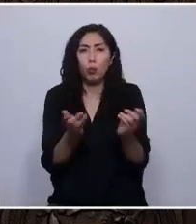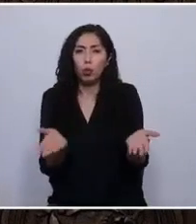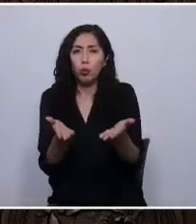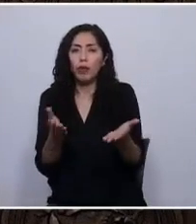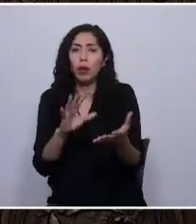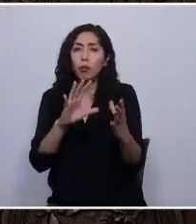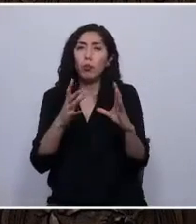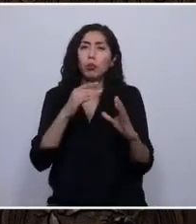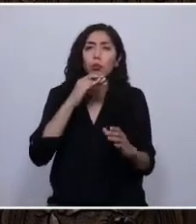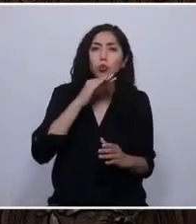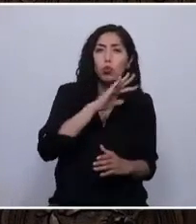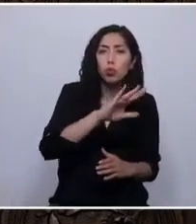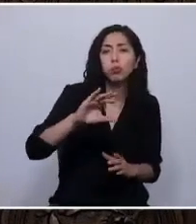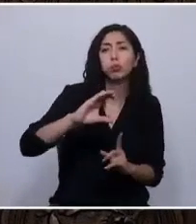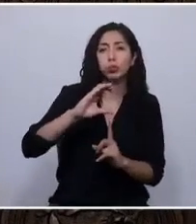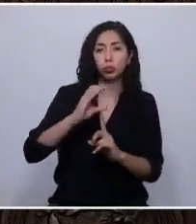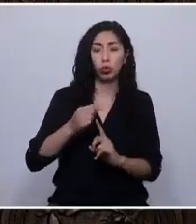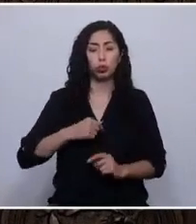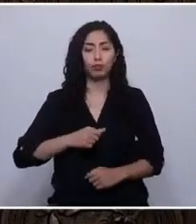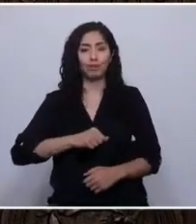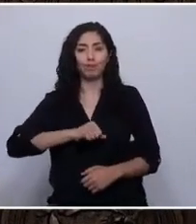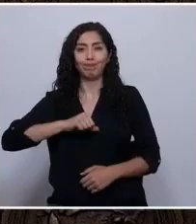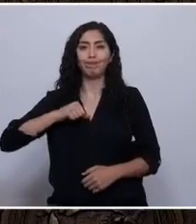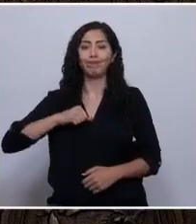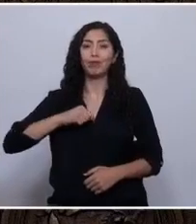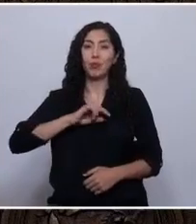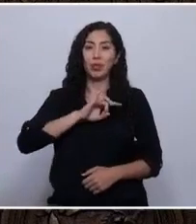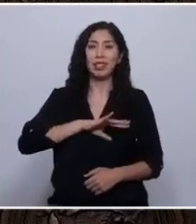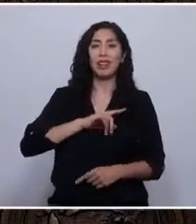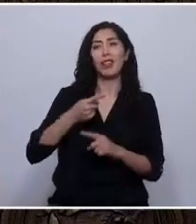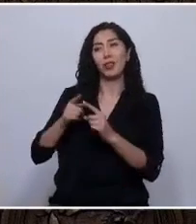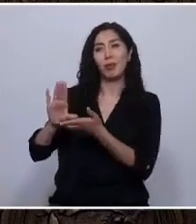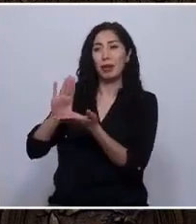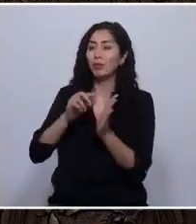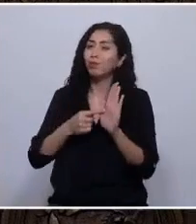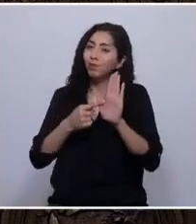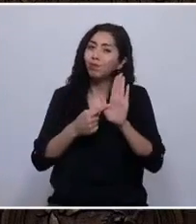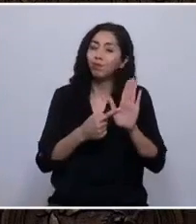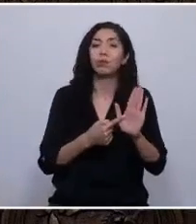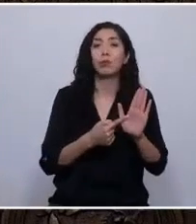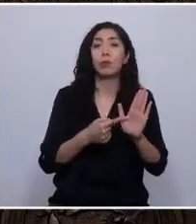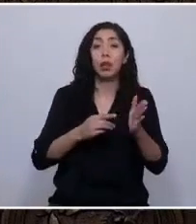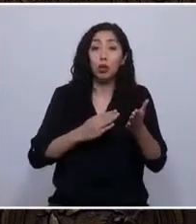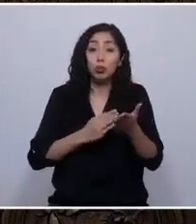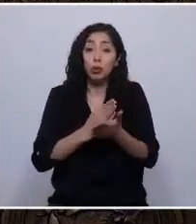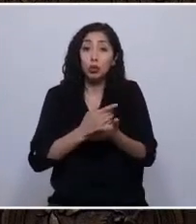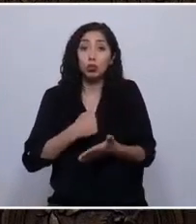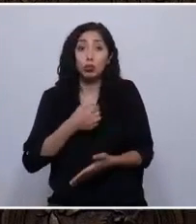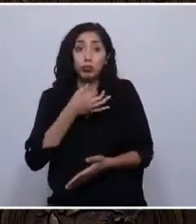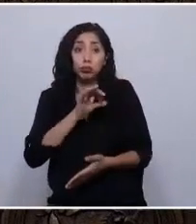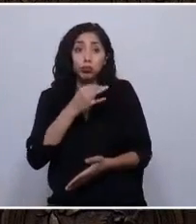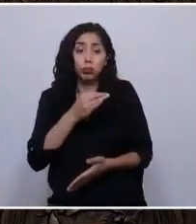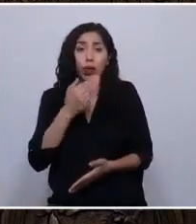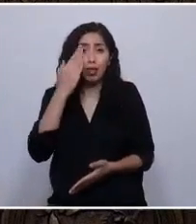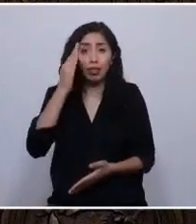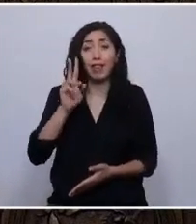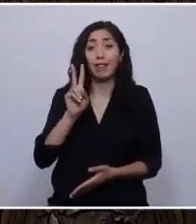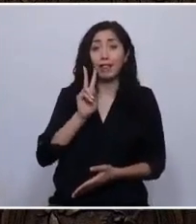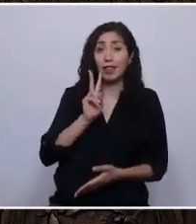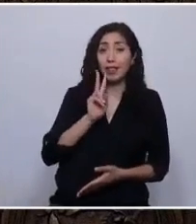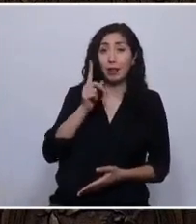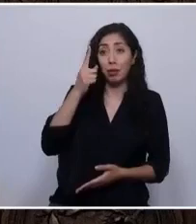cultura, llevándola con orgullo por Chile y el mundo. En un inicio, debía dar mi discurso el día viernes, pero como